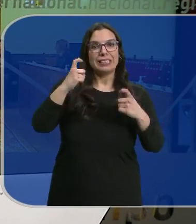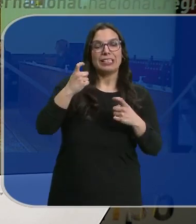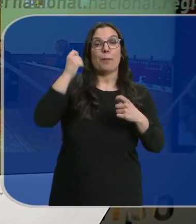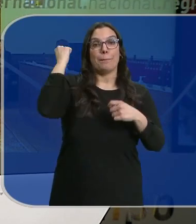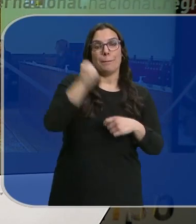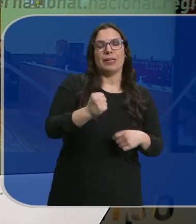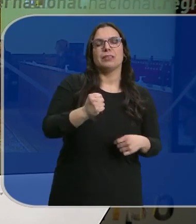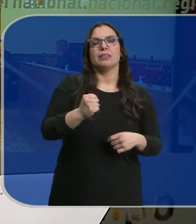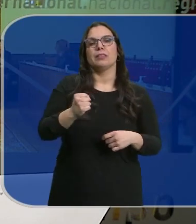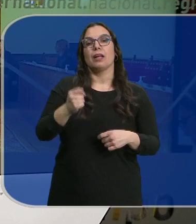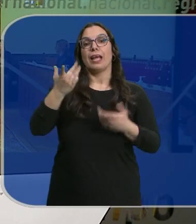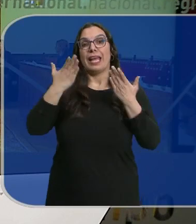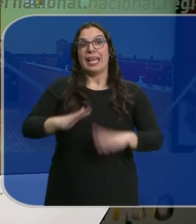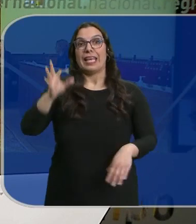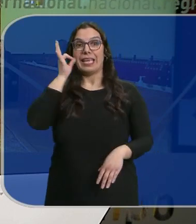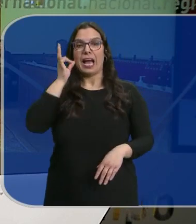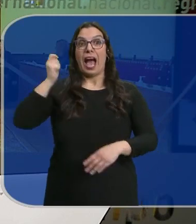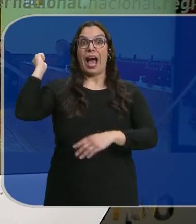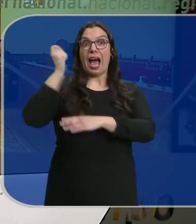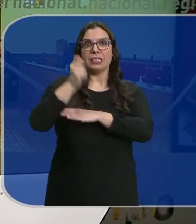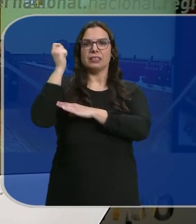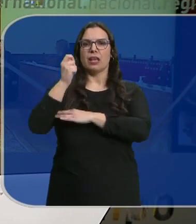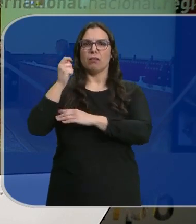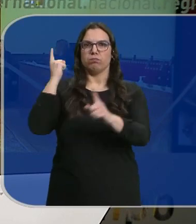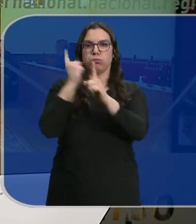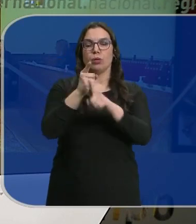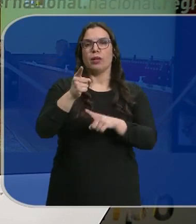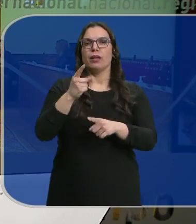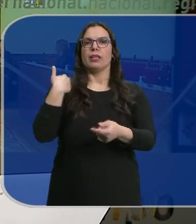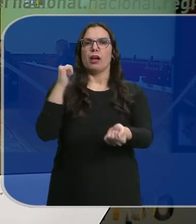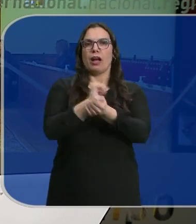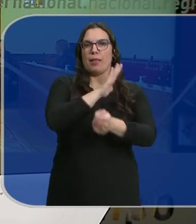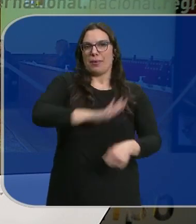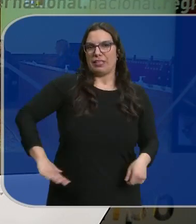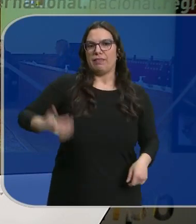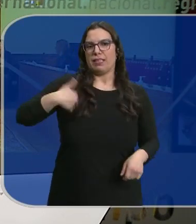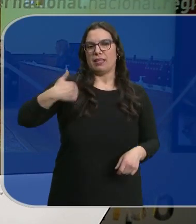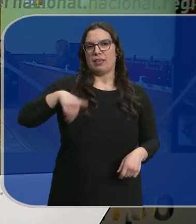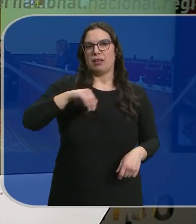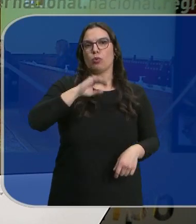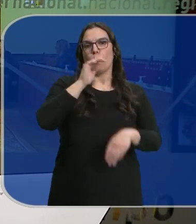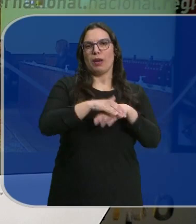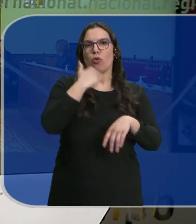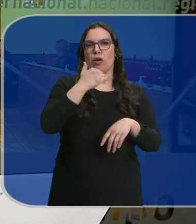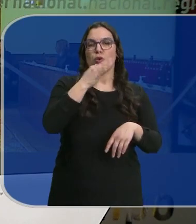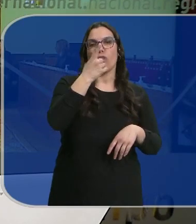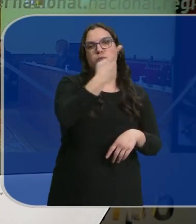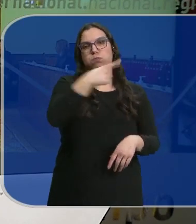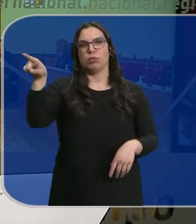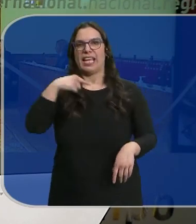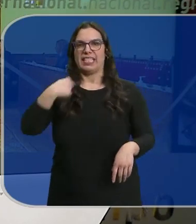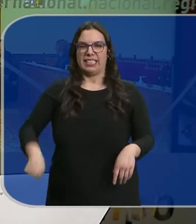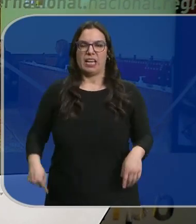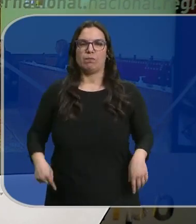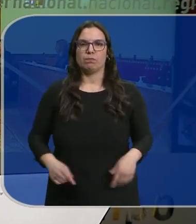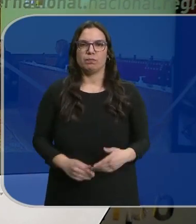amenazas. Agredió a una de sus hijas con un hacha. Tras cumplir parte de su condena en prisión preventiva, ahora se dictamina su expulsión a China. Samuel